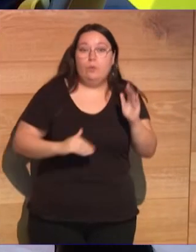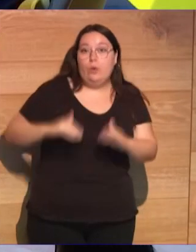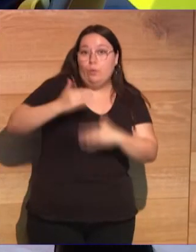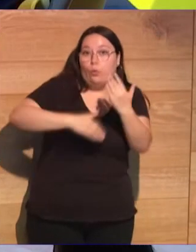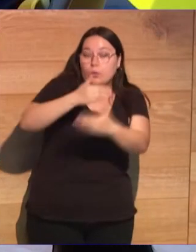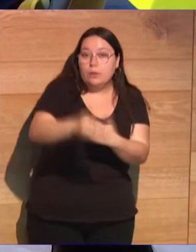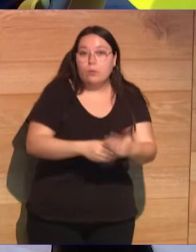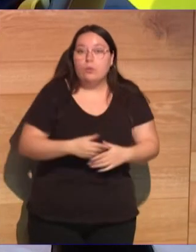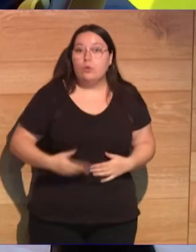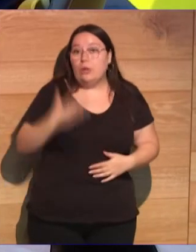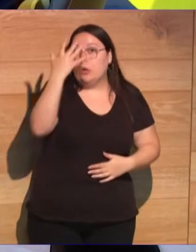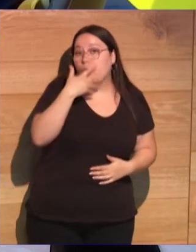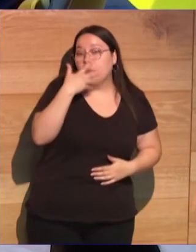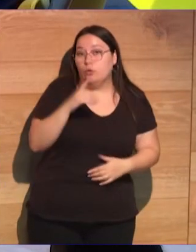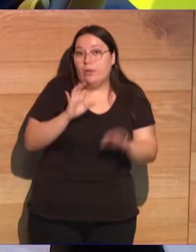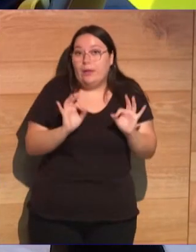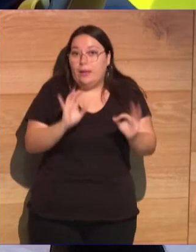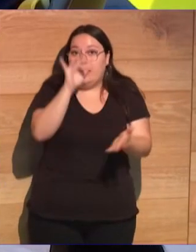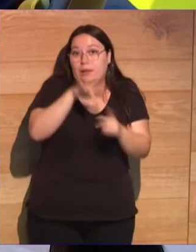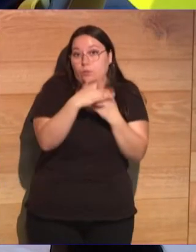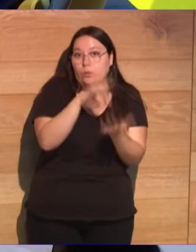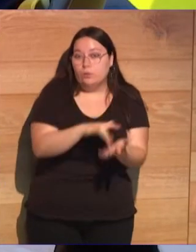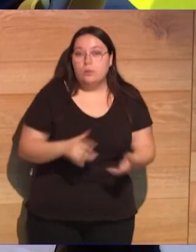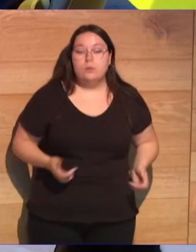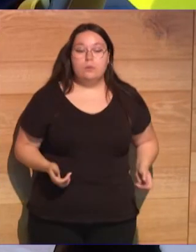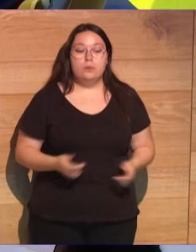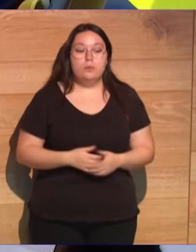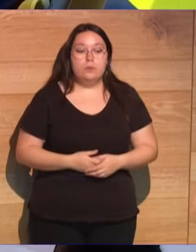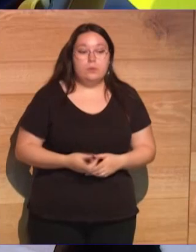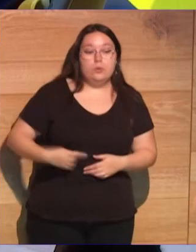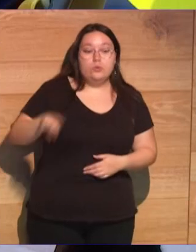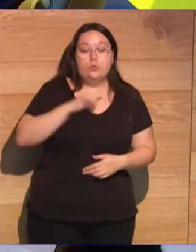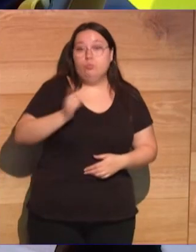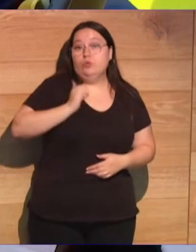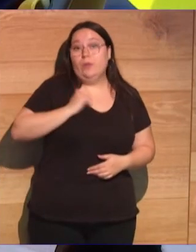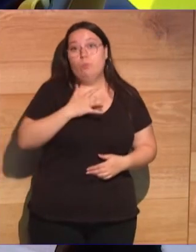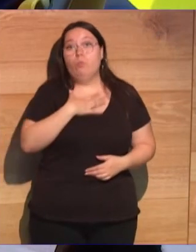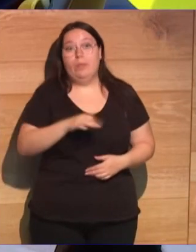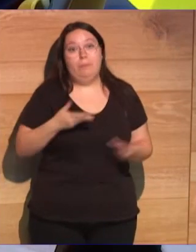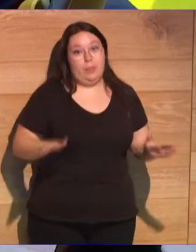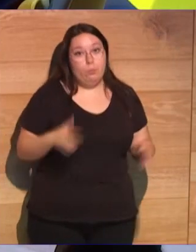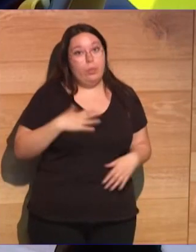y con el conocimiento del fenómeno, que perdemos posibilidades, creo yo.